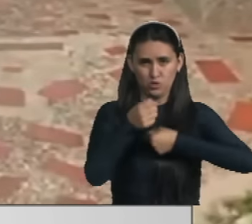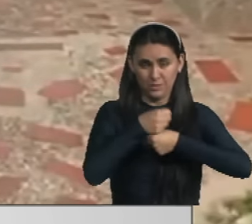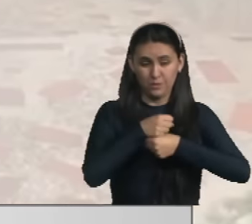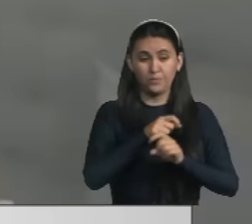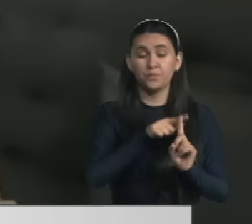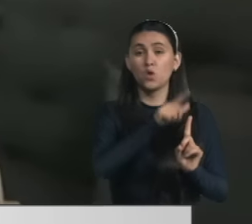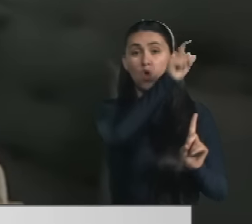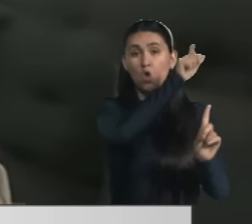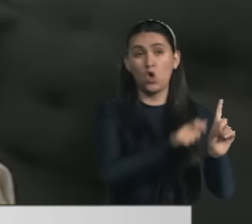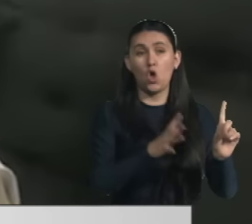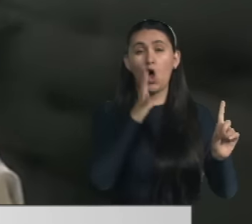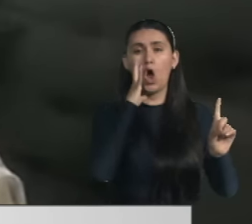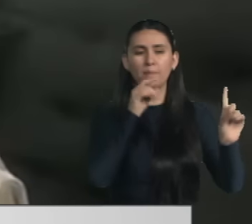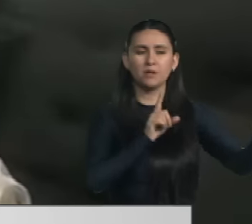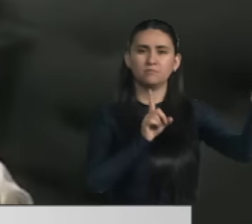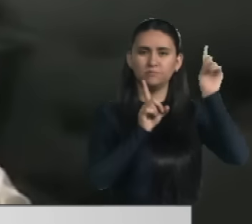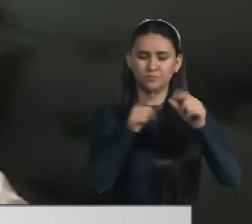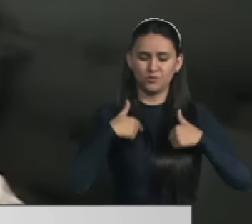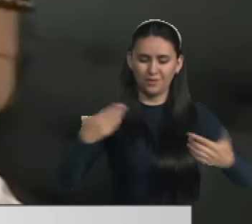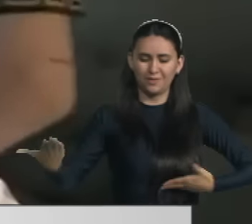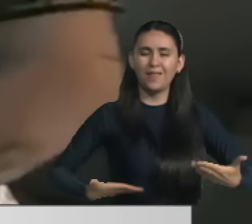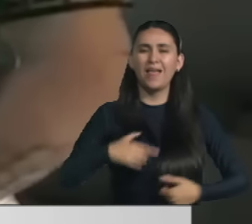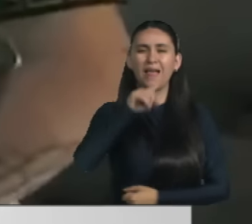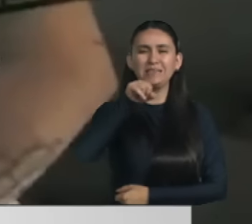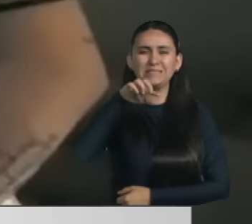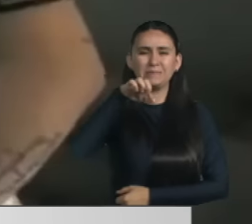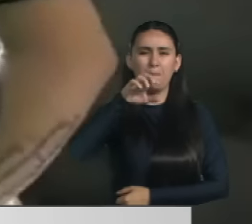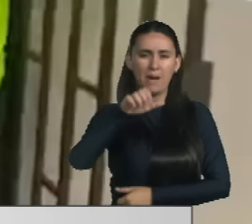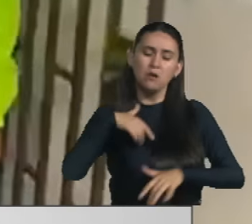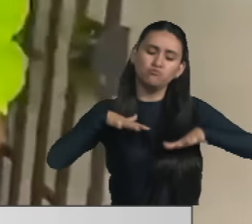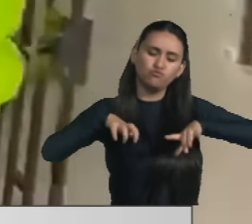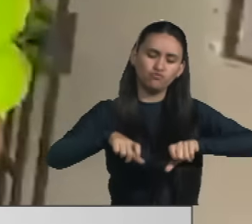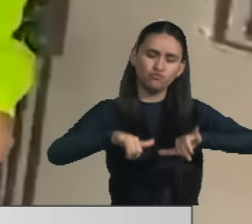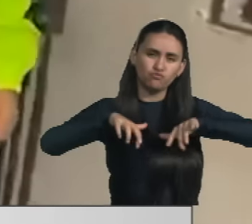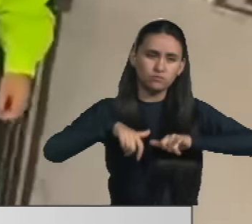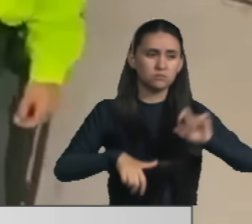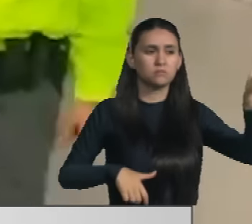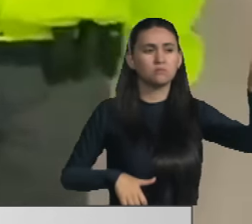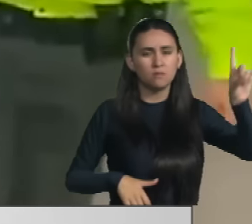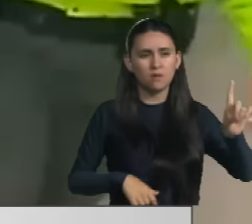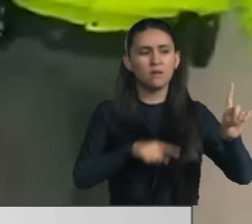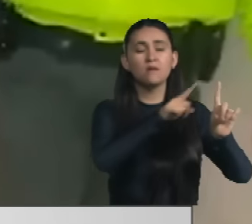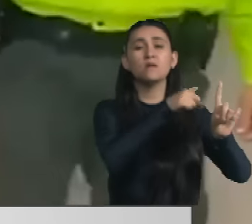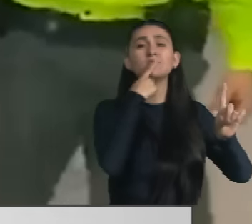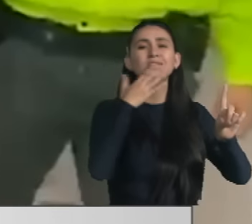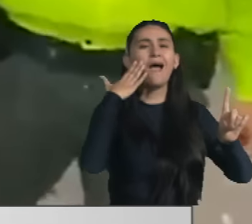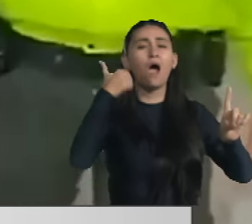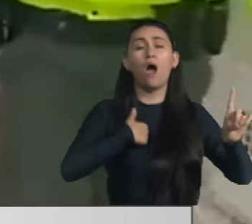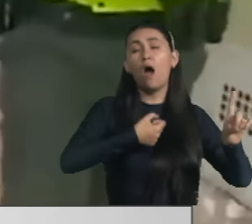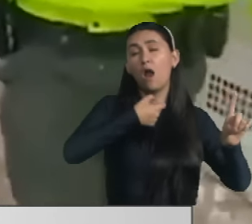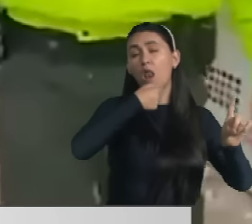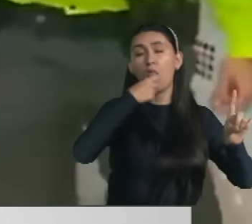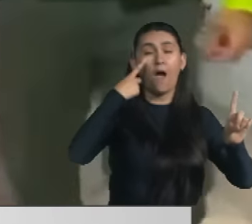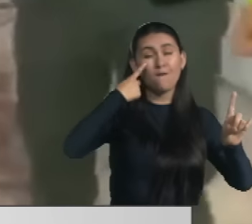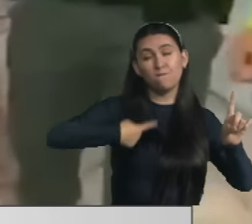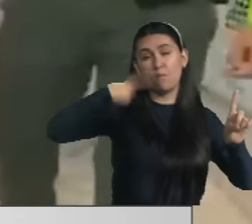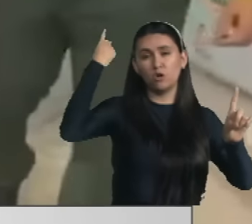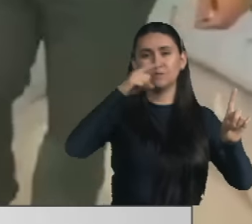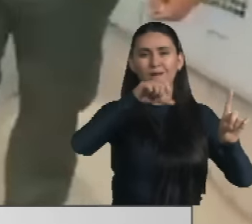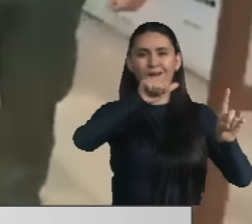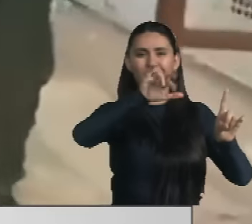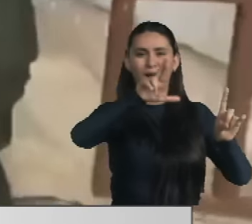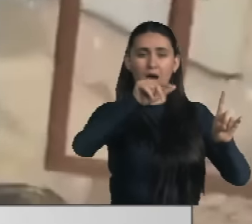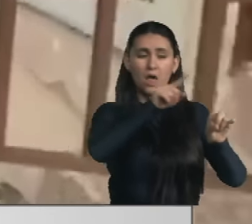llegó pues a mi spa y empezó a decir que él iba pues por parte de Paola Jara, que, o sea, que mi spa era